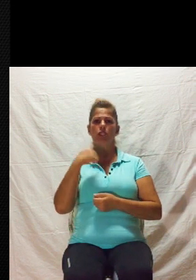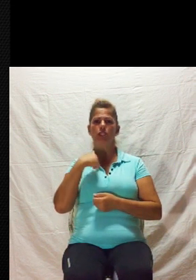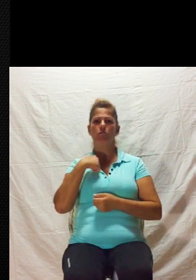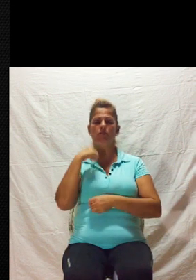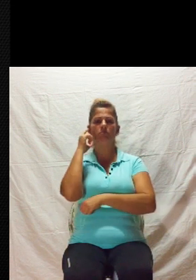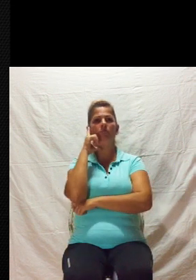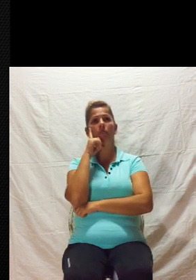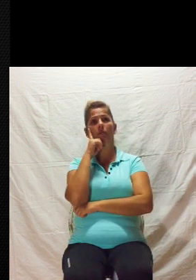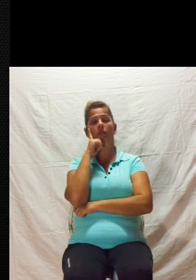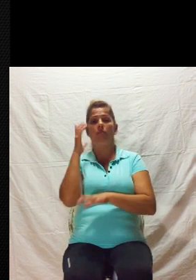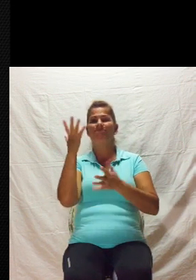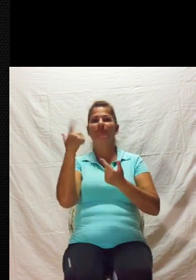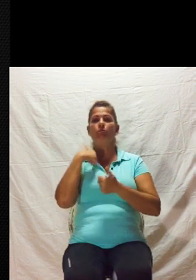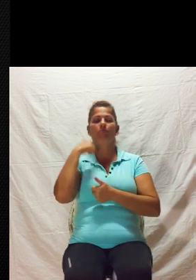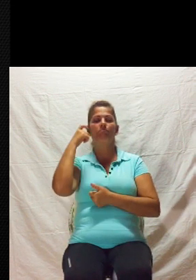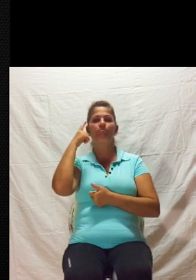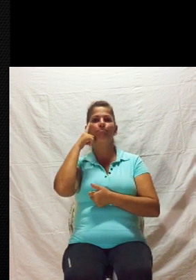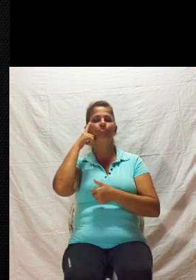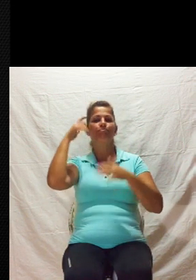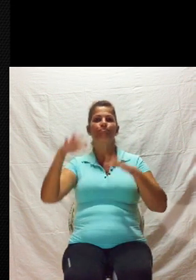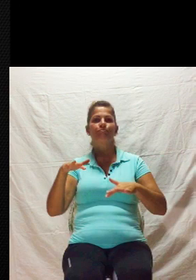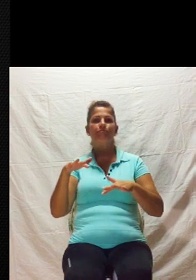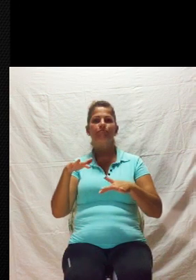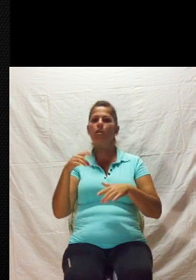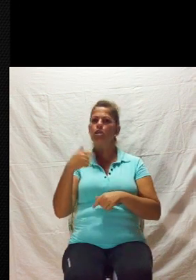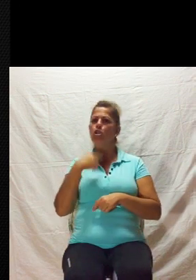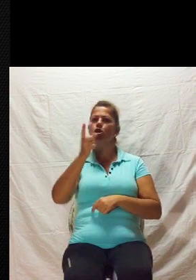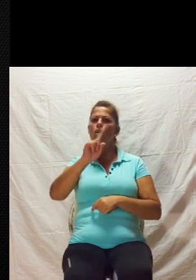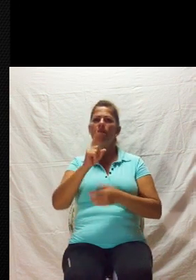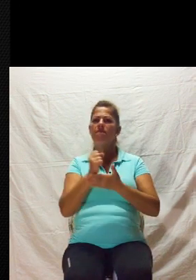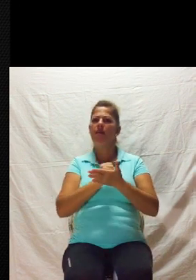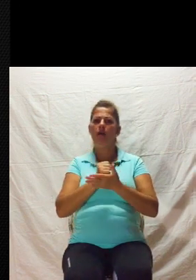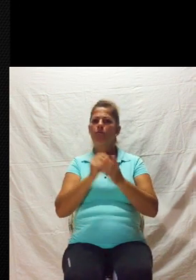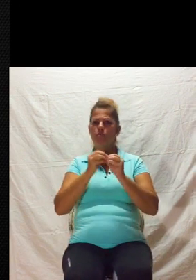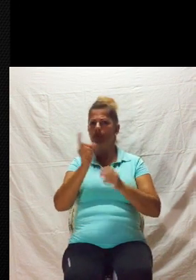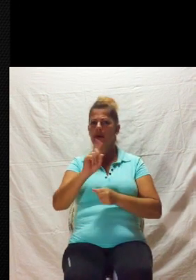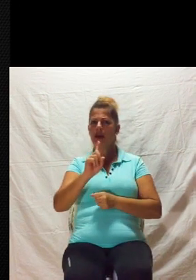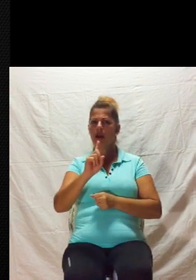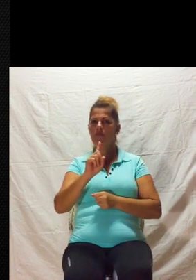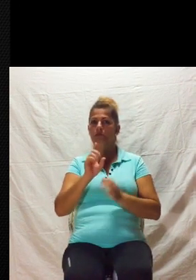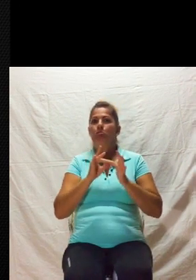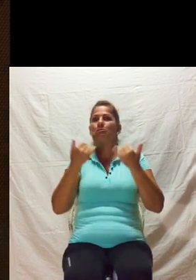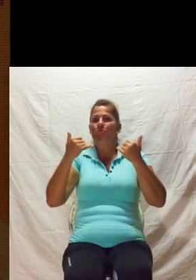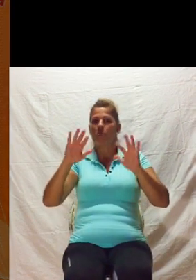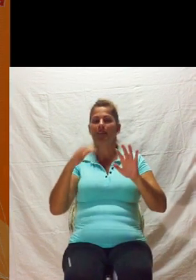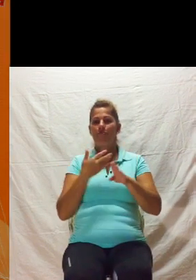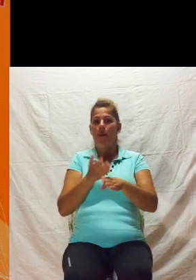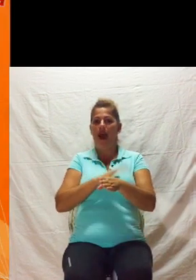Y si me descubro distraído, no me disgusto por ello. Me alegro por haberme dado